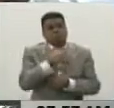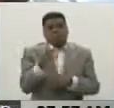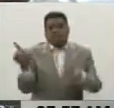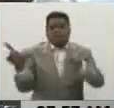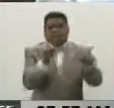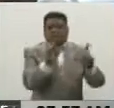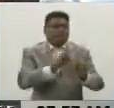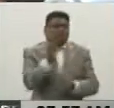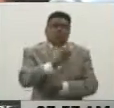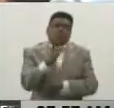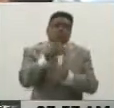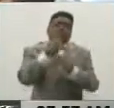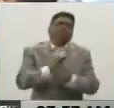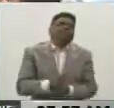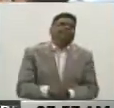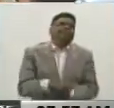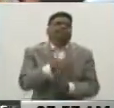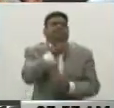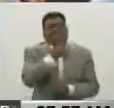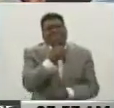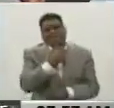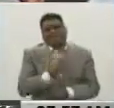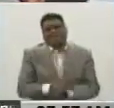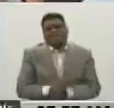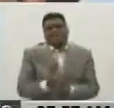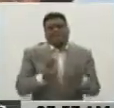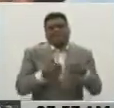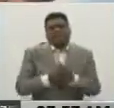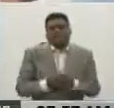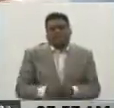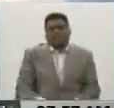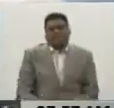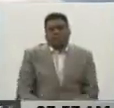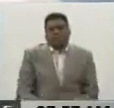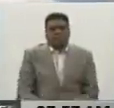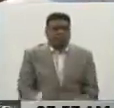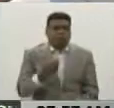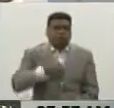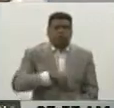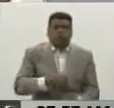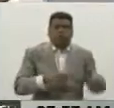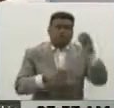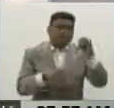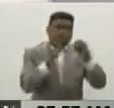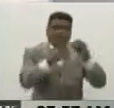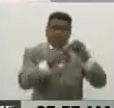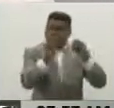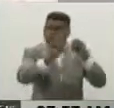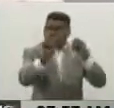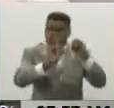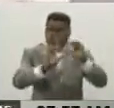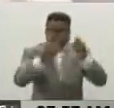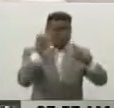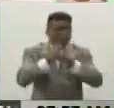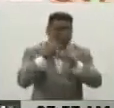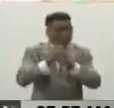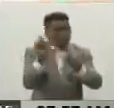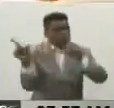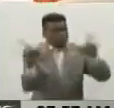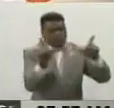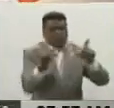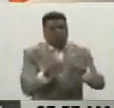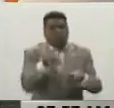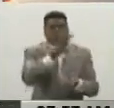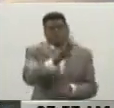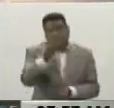arrancar, porque si no, el lema de nosotros es que precisamente no estamos arrancando de cero, como les decía. Y estamos ahorita creando la página